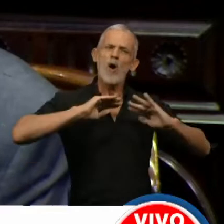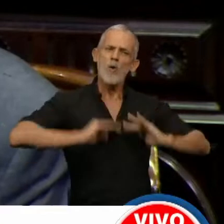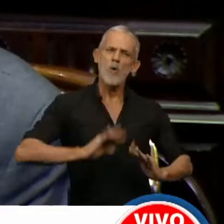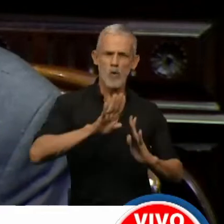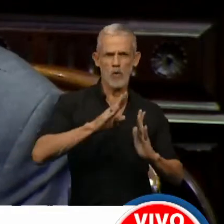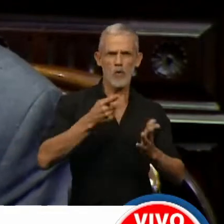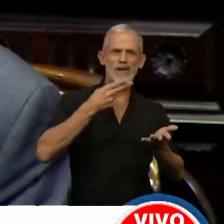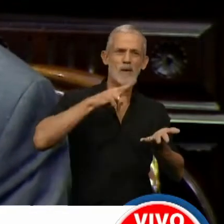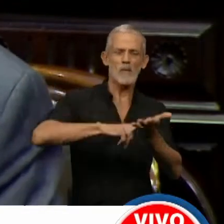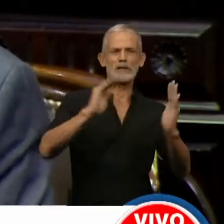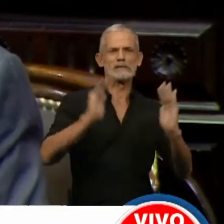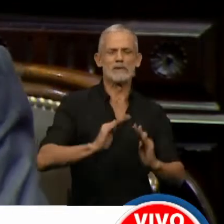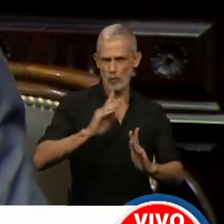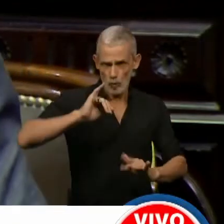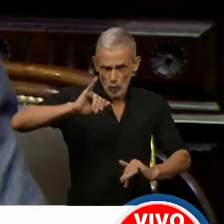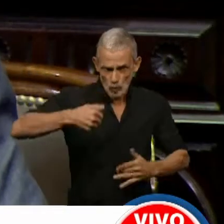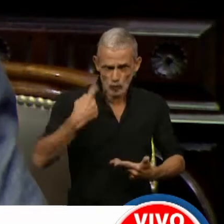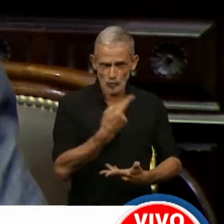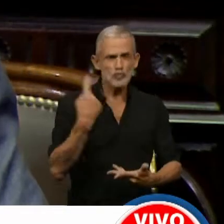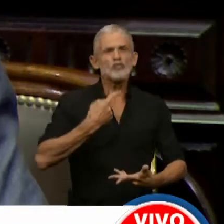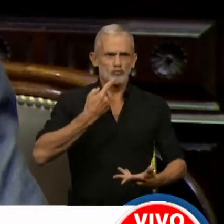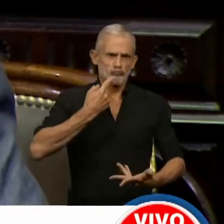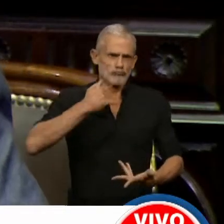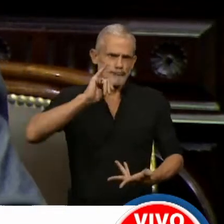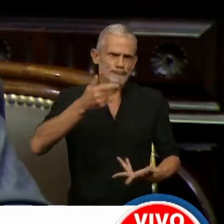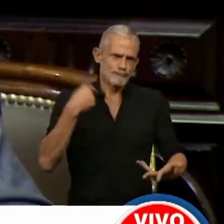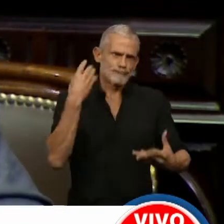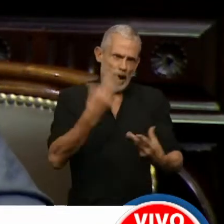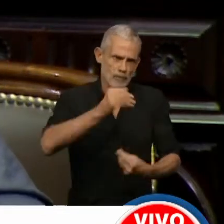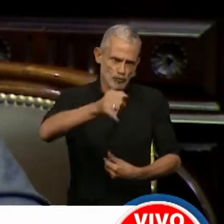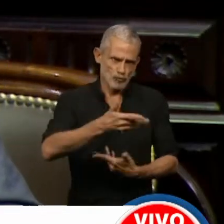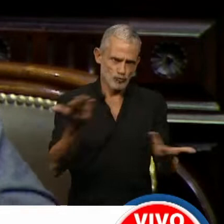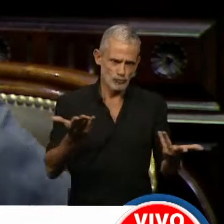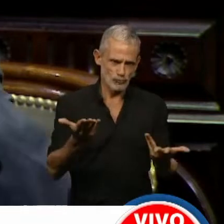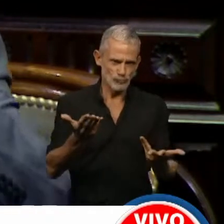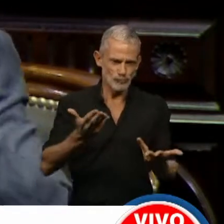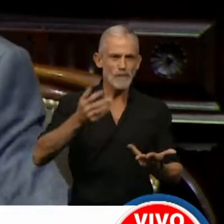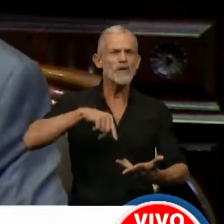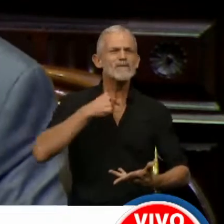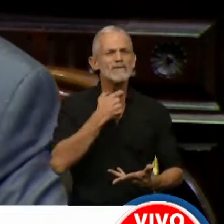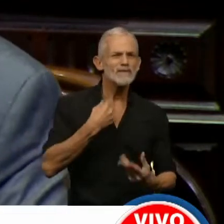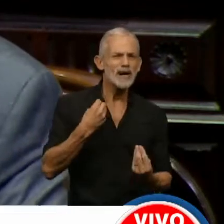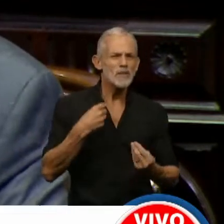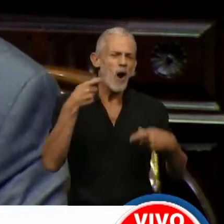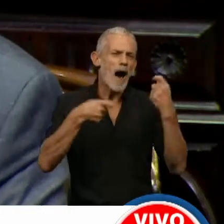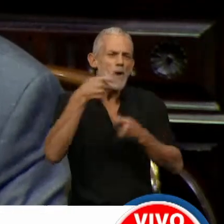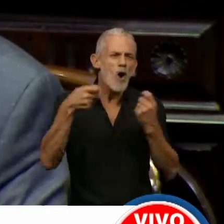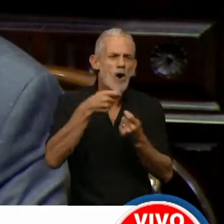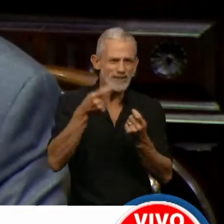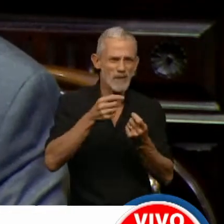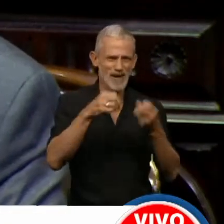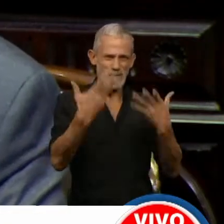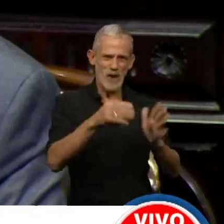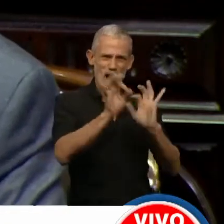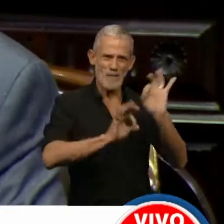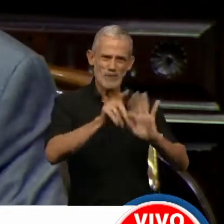fiscal a los trabajadores argentinos, por supuesto, manifestamos nuestro apoyo en general y estábamos deseosos de realizar aportes para poder mejorar